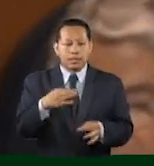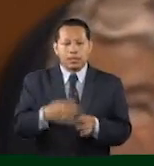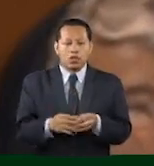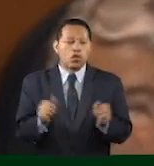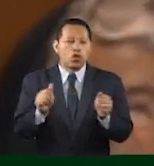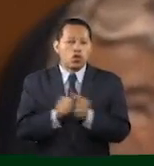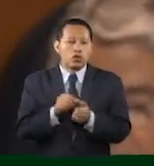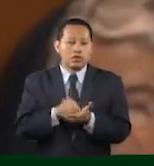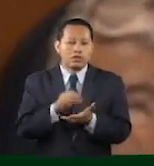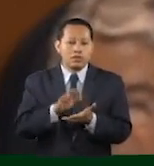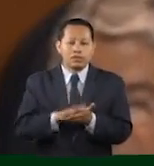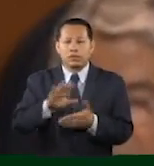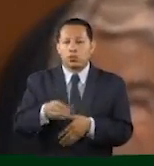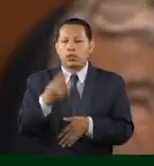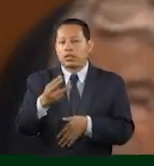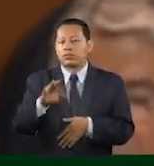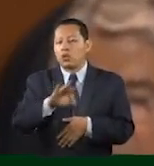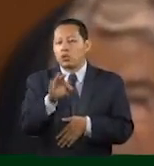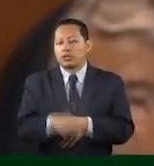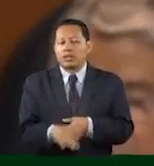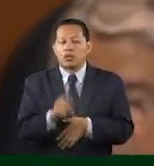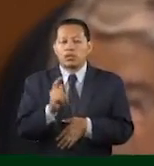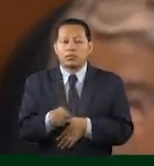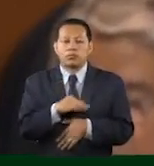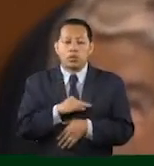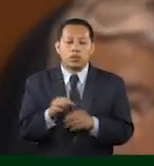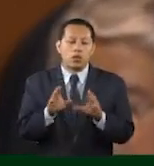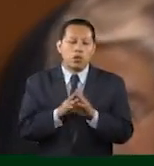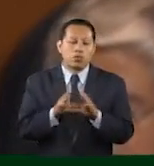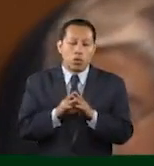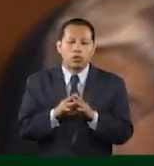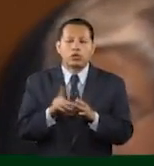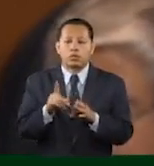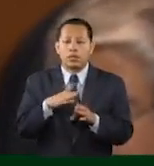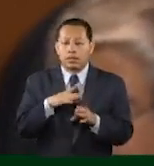con notable 53% proveniente de licitación pública.